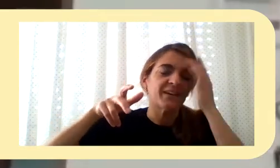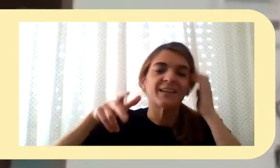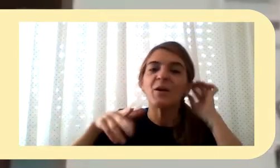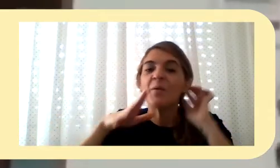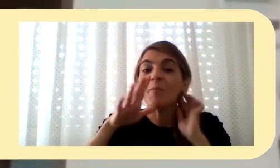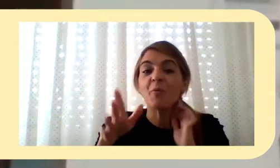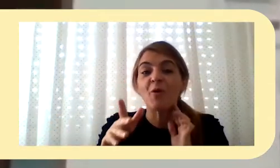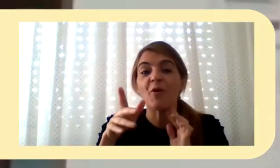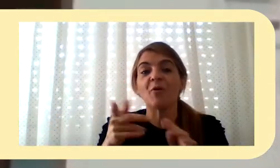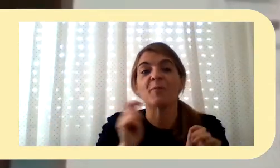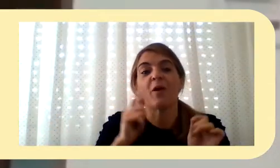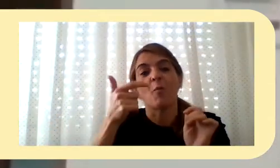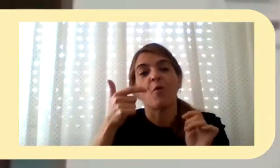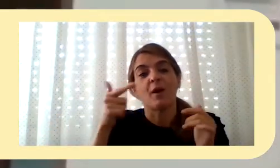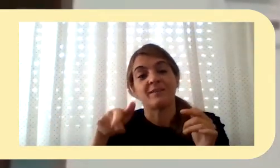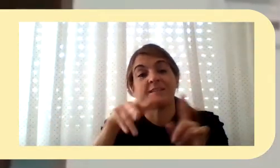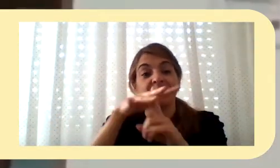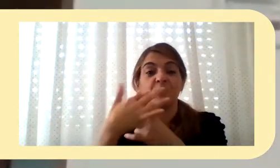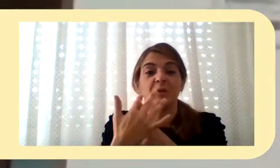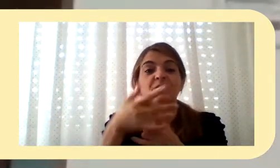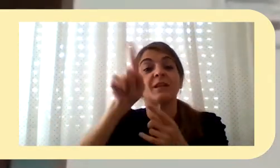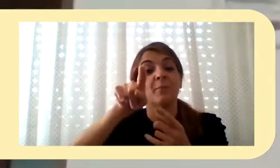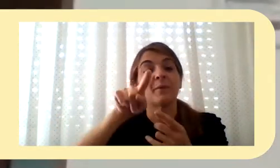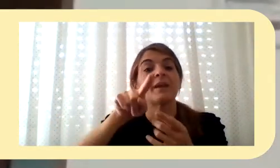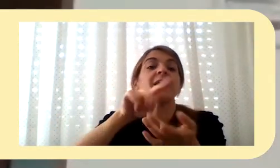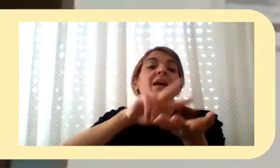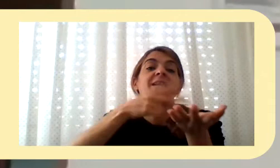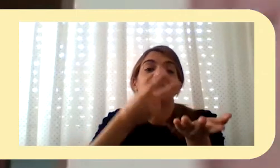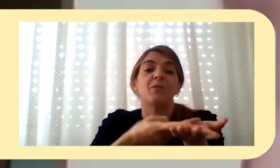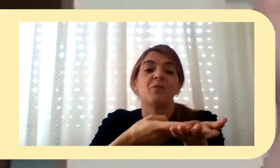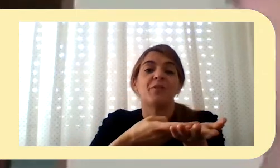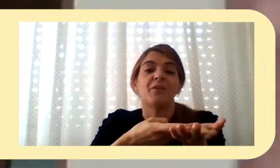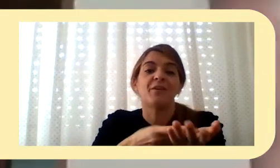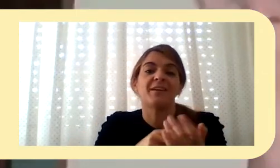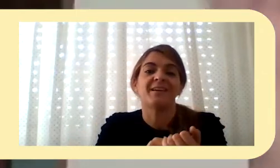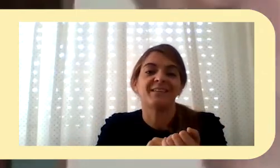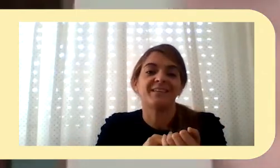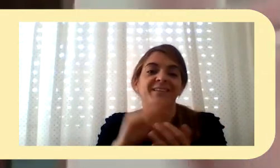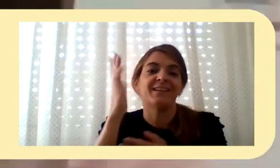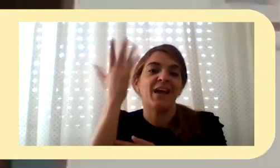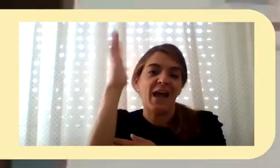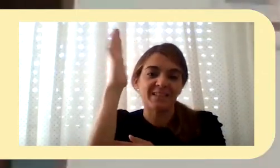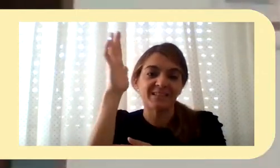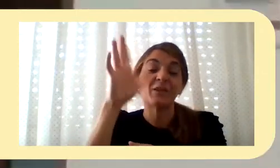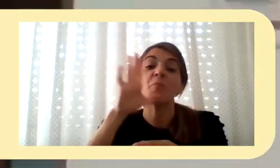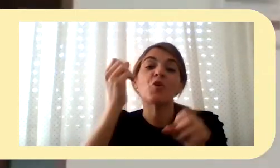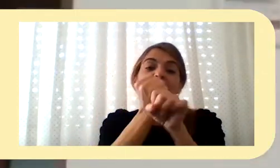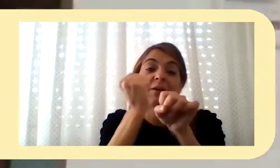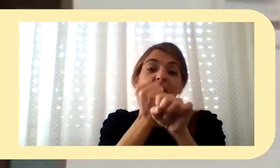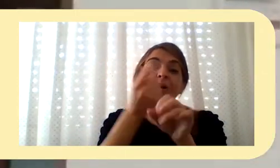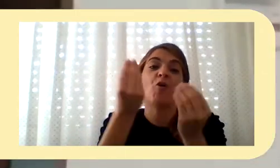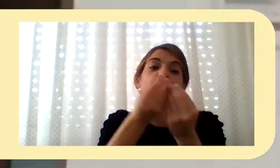este momento, y también que haya una traducción en lengua de signos. Yo me llamo así porque he trabajado con